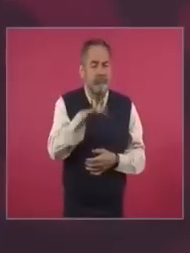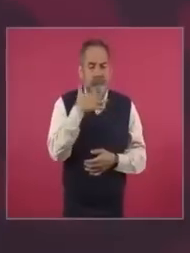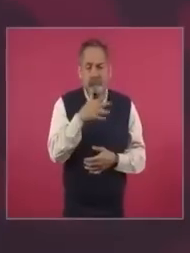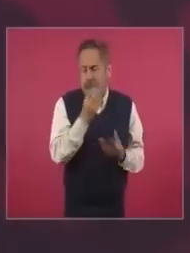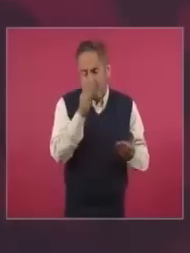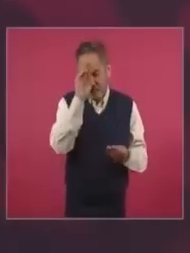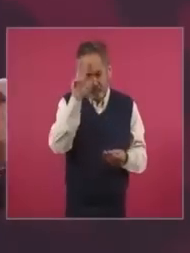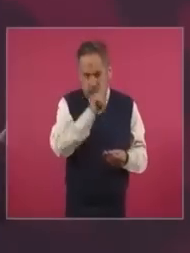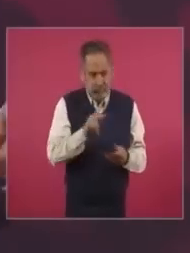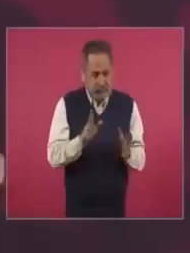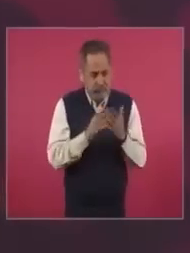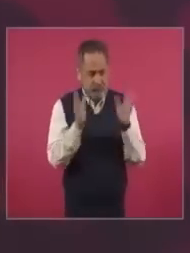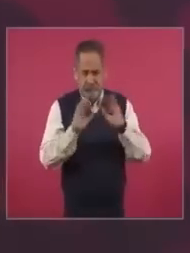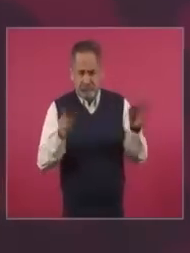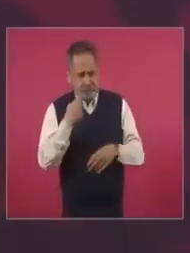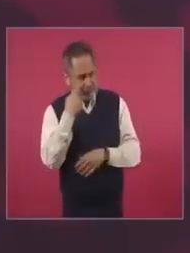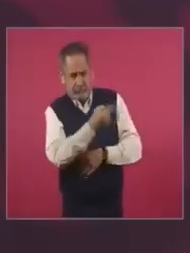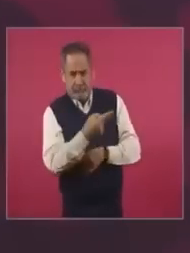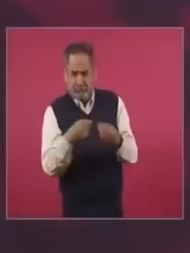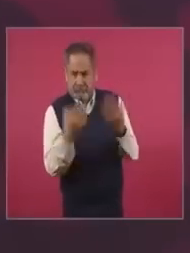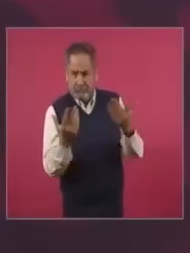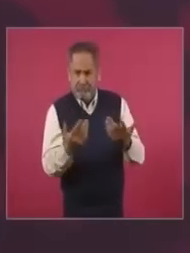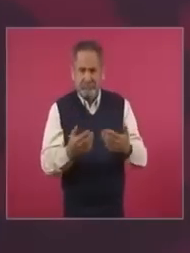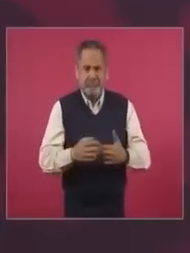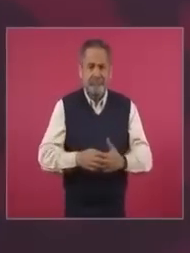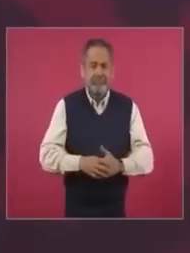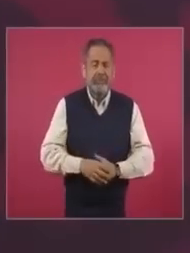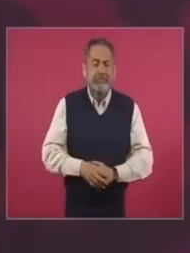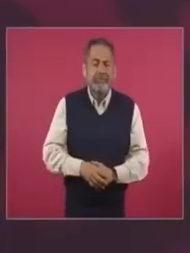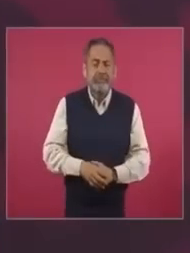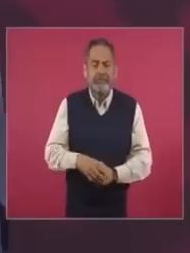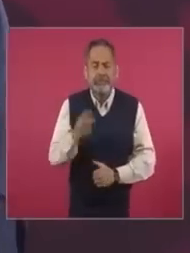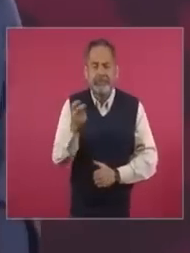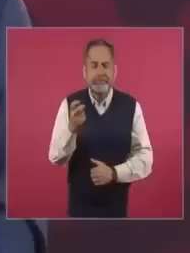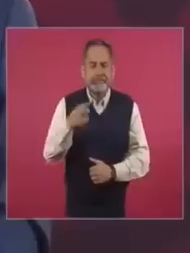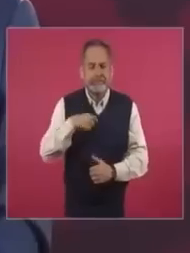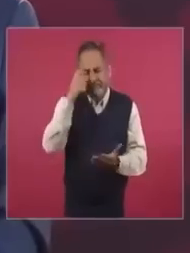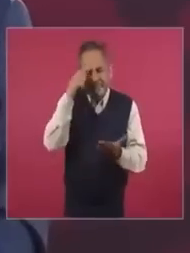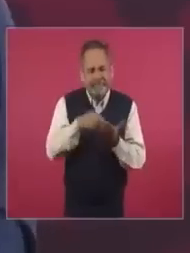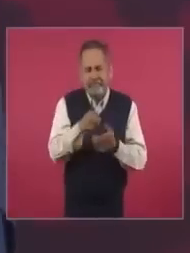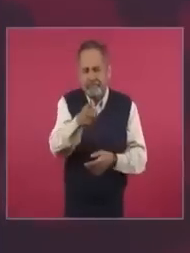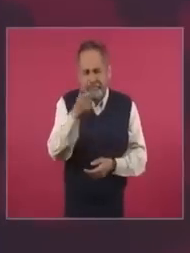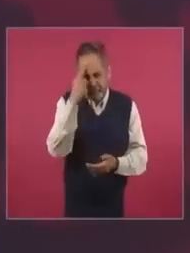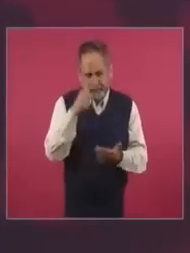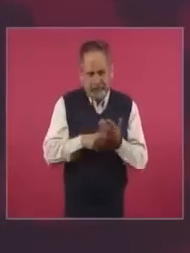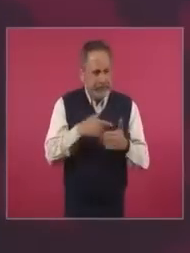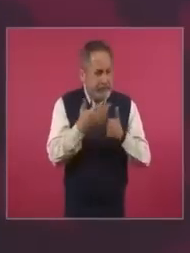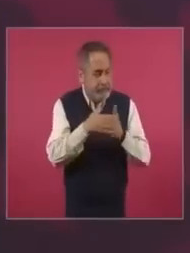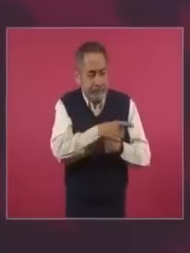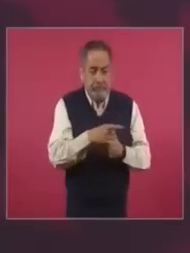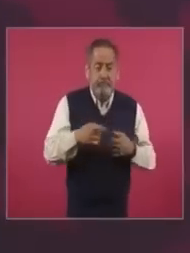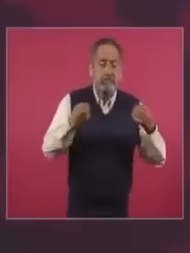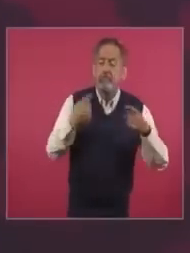somos ningún patio trasero de ningún país, ni mucho menos. Entonces, ¿cómo estás observando, Aníbal,